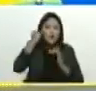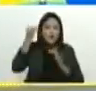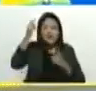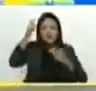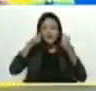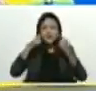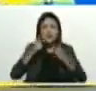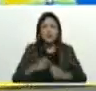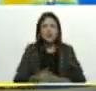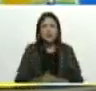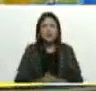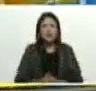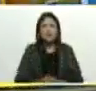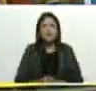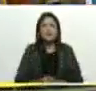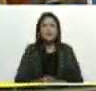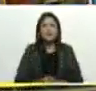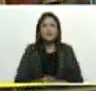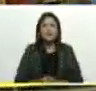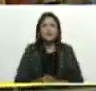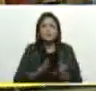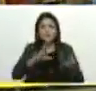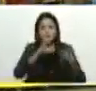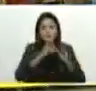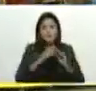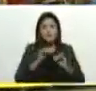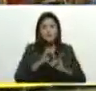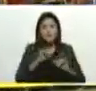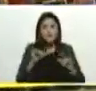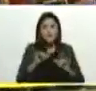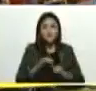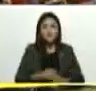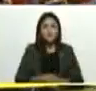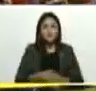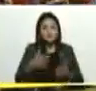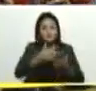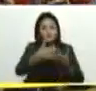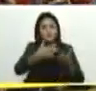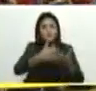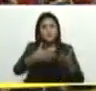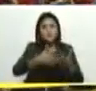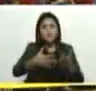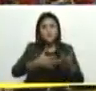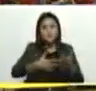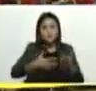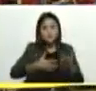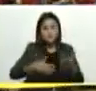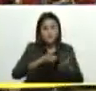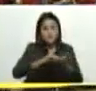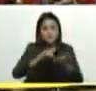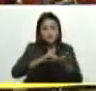Eterno Hugo Chávez, ha sido concluido en un documento que lleva entonces lo que ha sido el pensamiento de los pueblos.